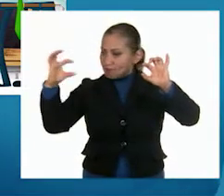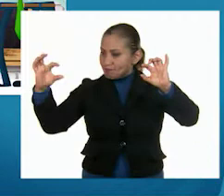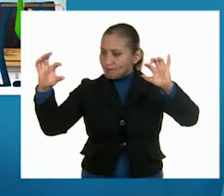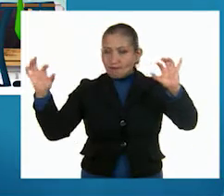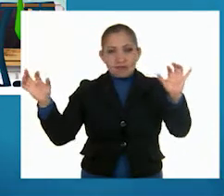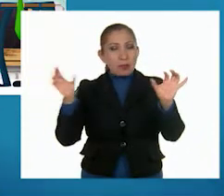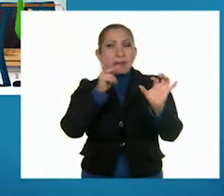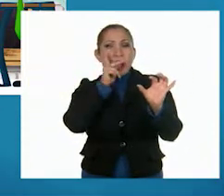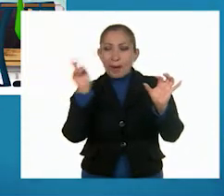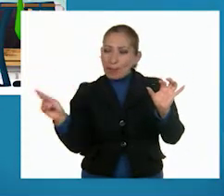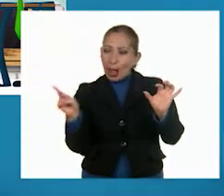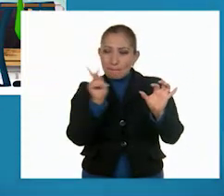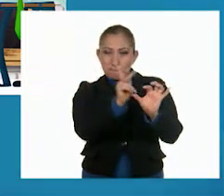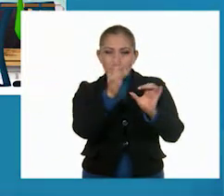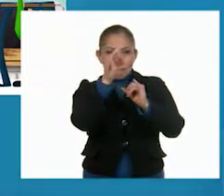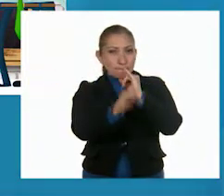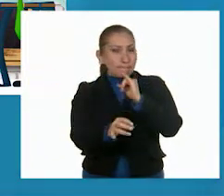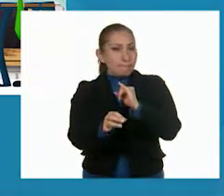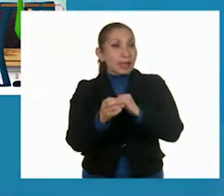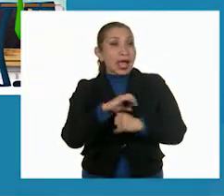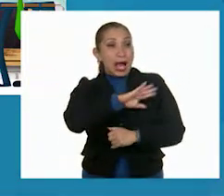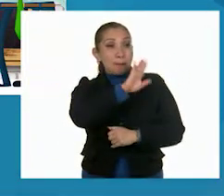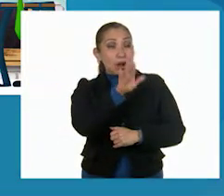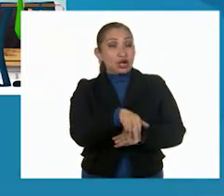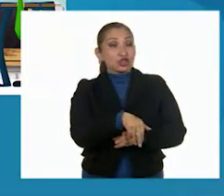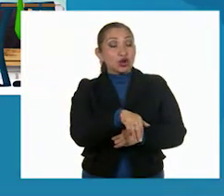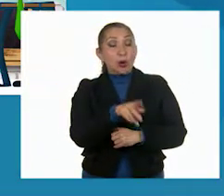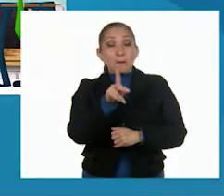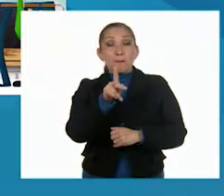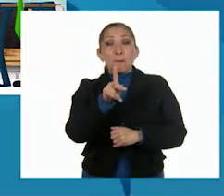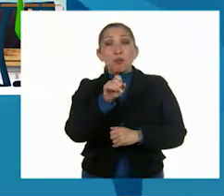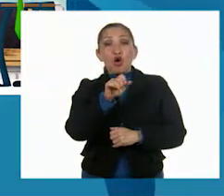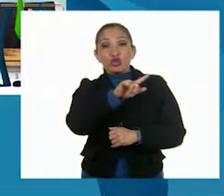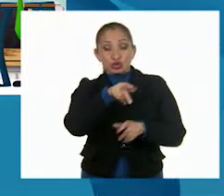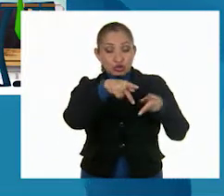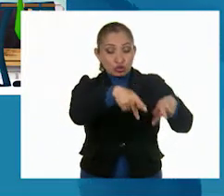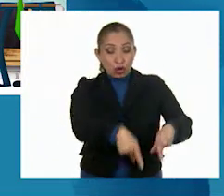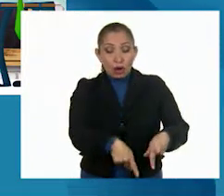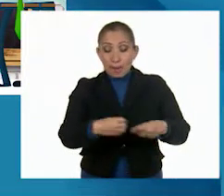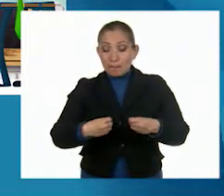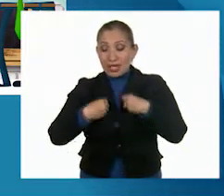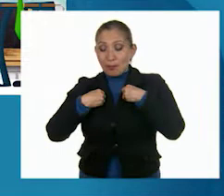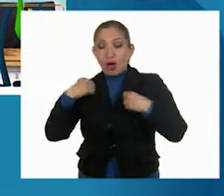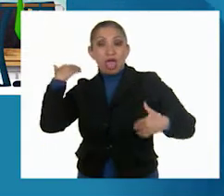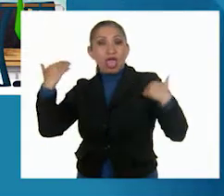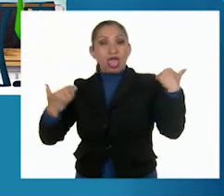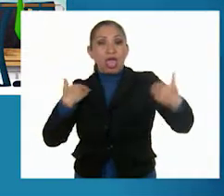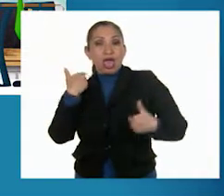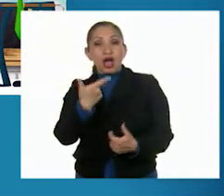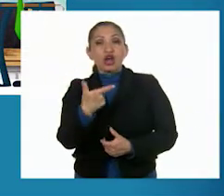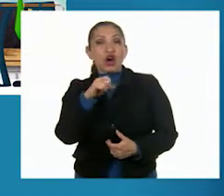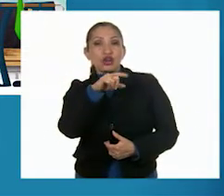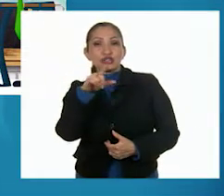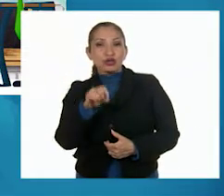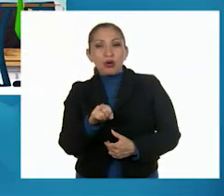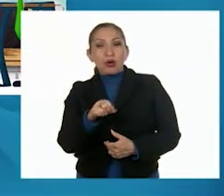teníamos en este verso? El muerto al pozo y el vivo al gozo. ¿Cuáles son las palabras que riman?